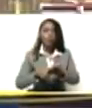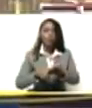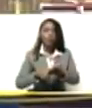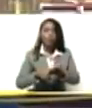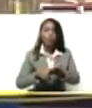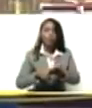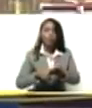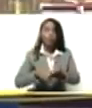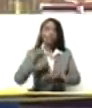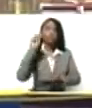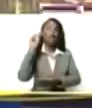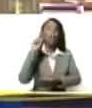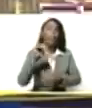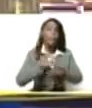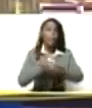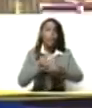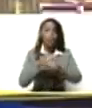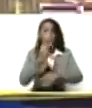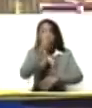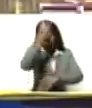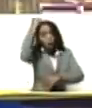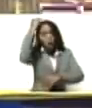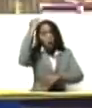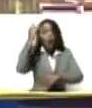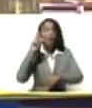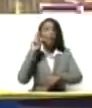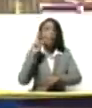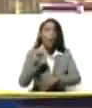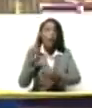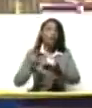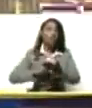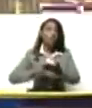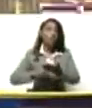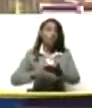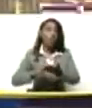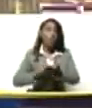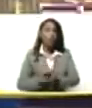y también ministro tareck en la solución